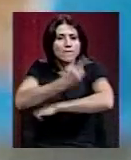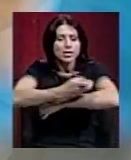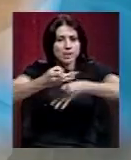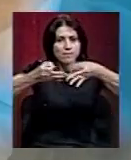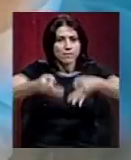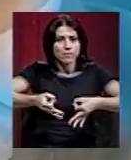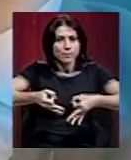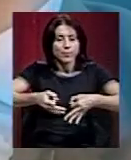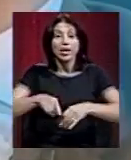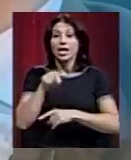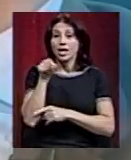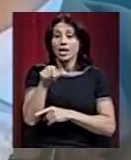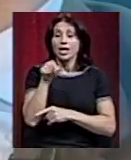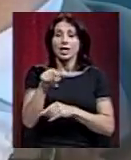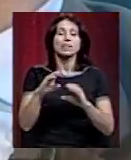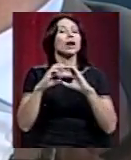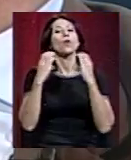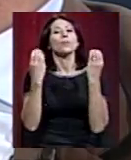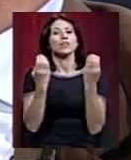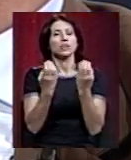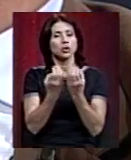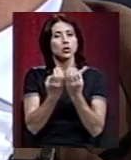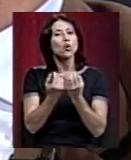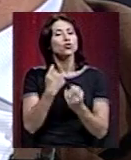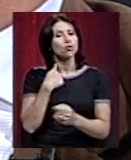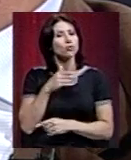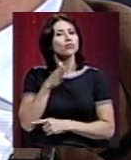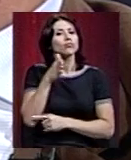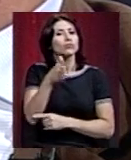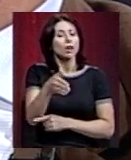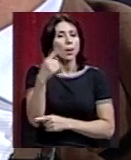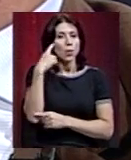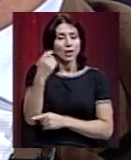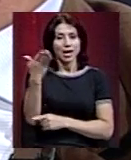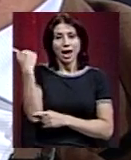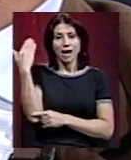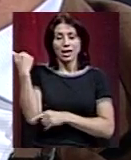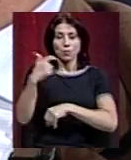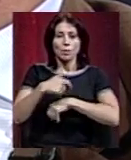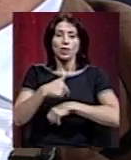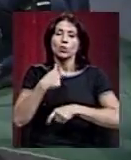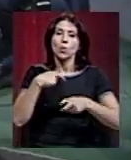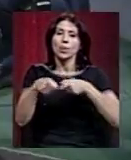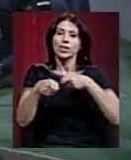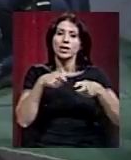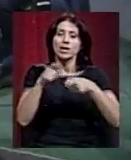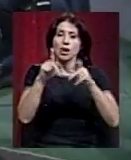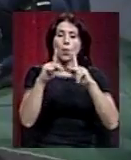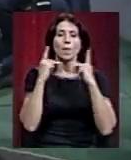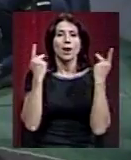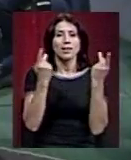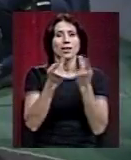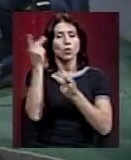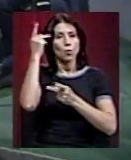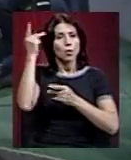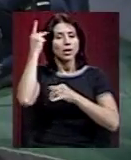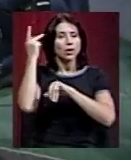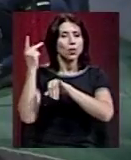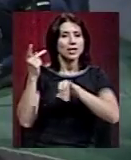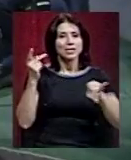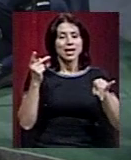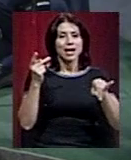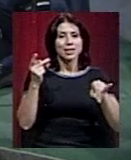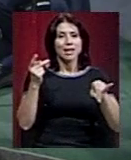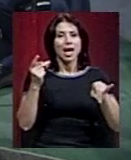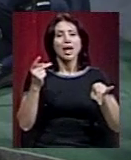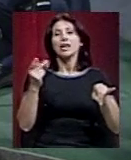de esa comisión en razón de que en ese momento dirigía un partido político de izquierda que había